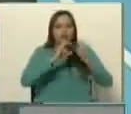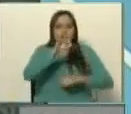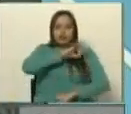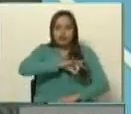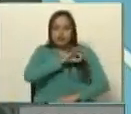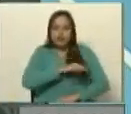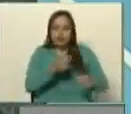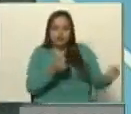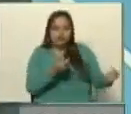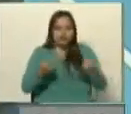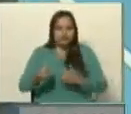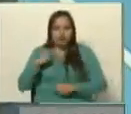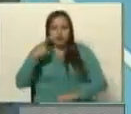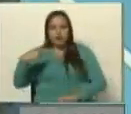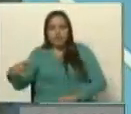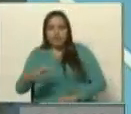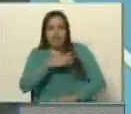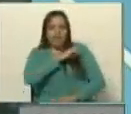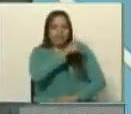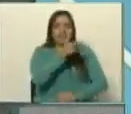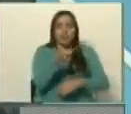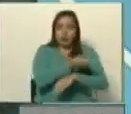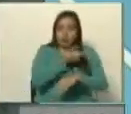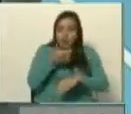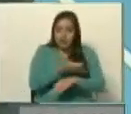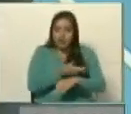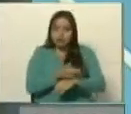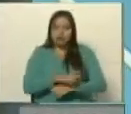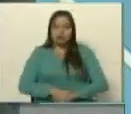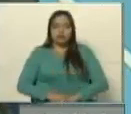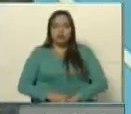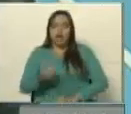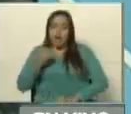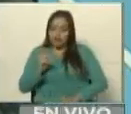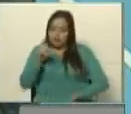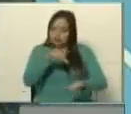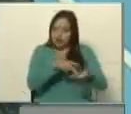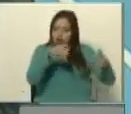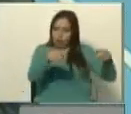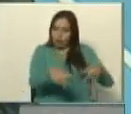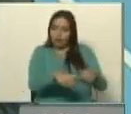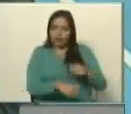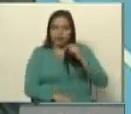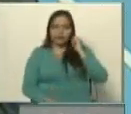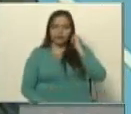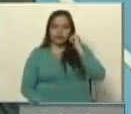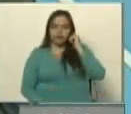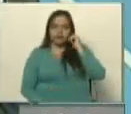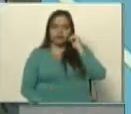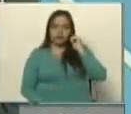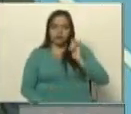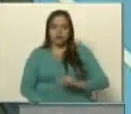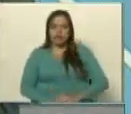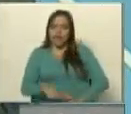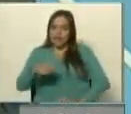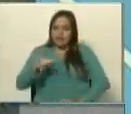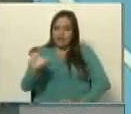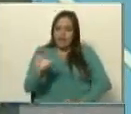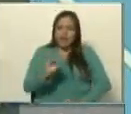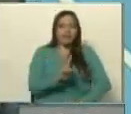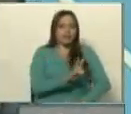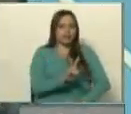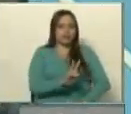activistas políticos, de jefes de gobiernos locales, están aquí hoy presentes en Caracas, en